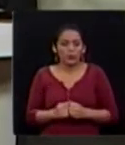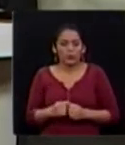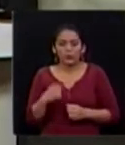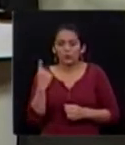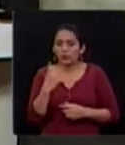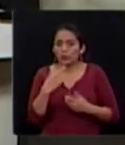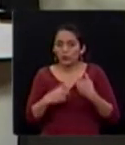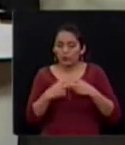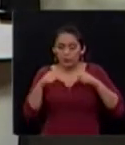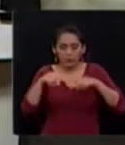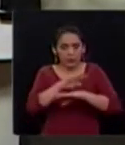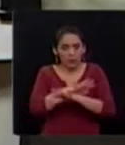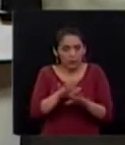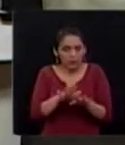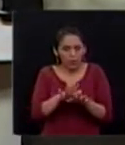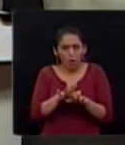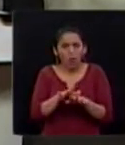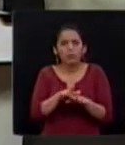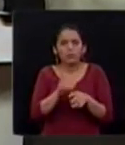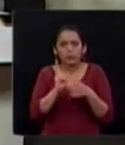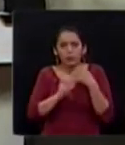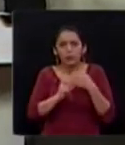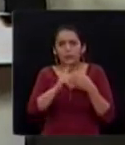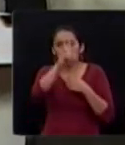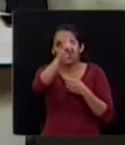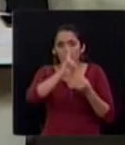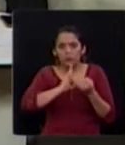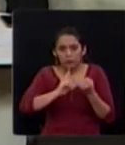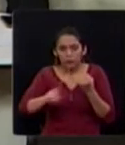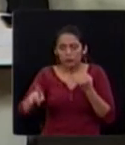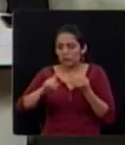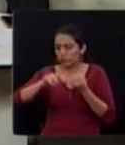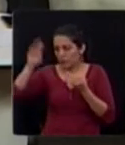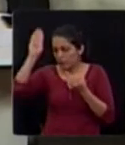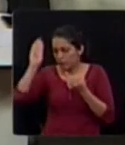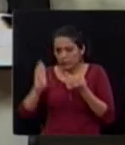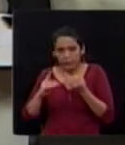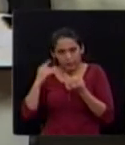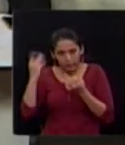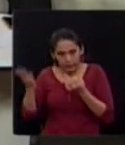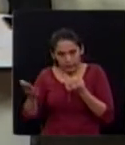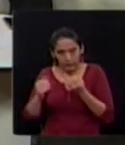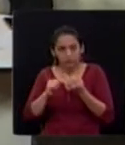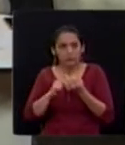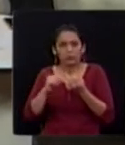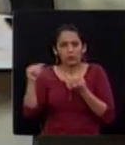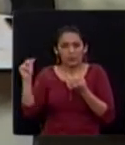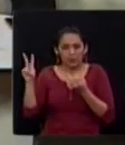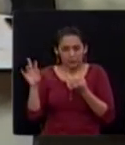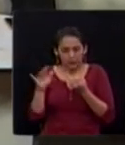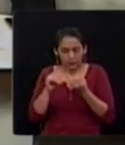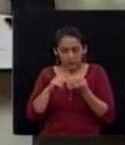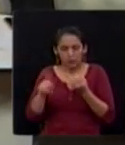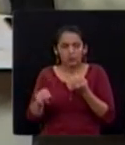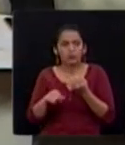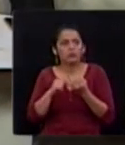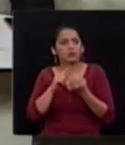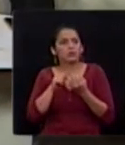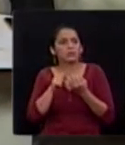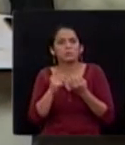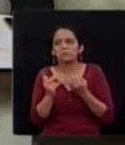ventila en varios países, en Estados Unidos, en Brasil, con el caso de Lavallato. Tome en cuenta, Fernando,